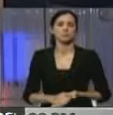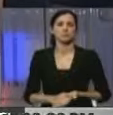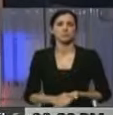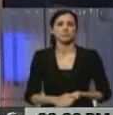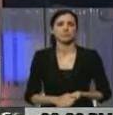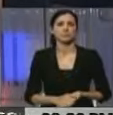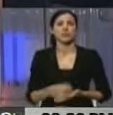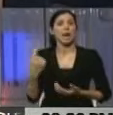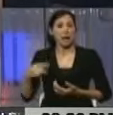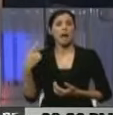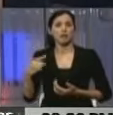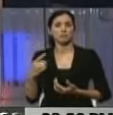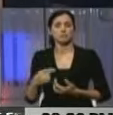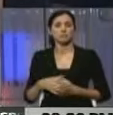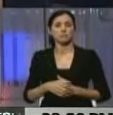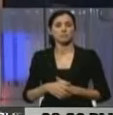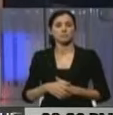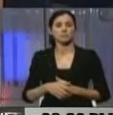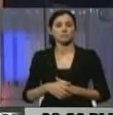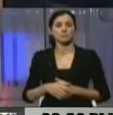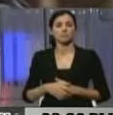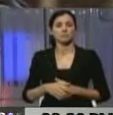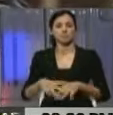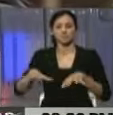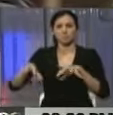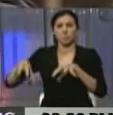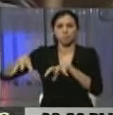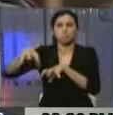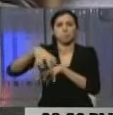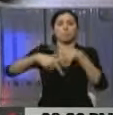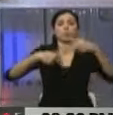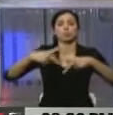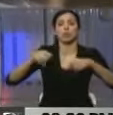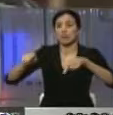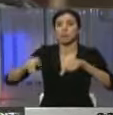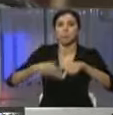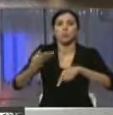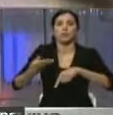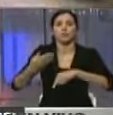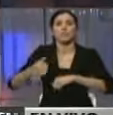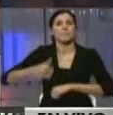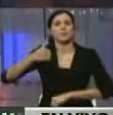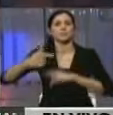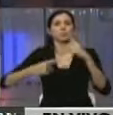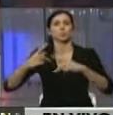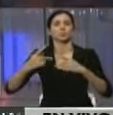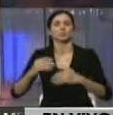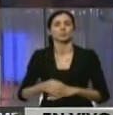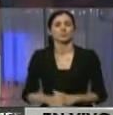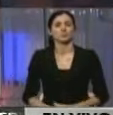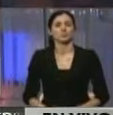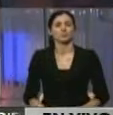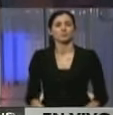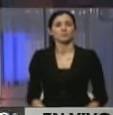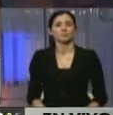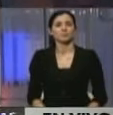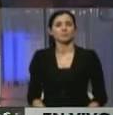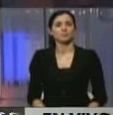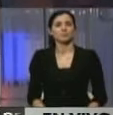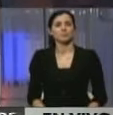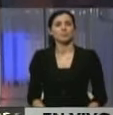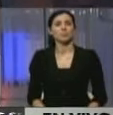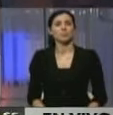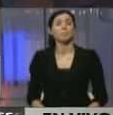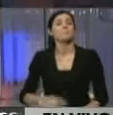que tienen toda la capacidad para, elevando su capacidad operativa y su nivel